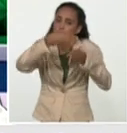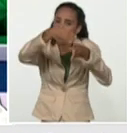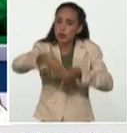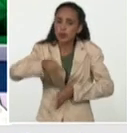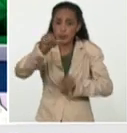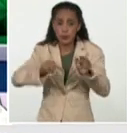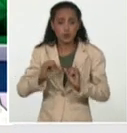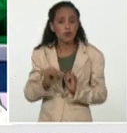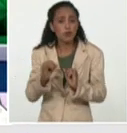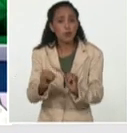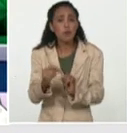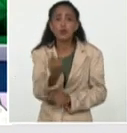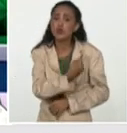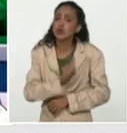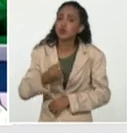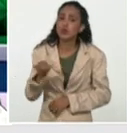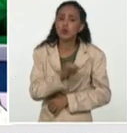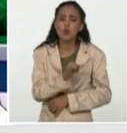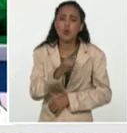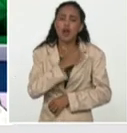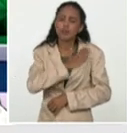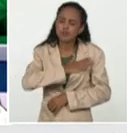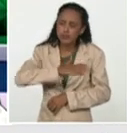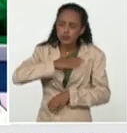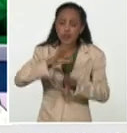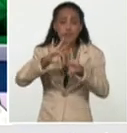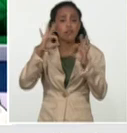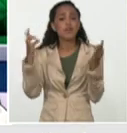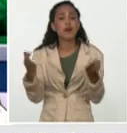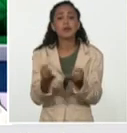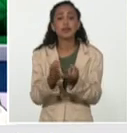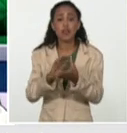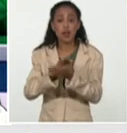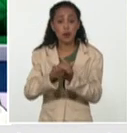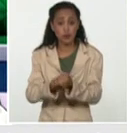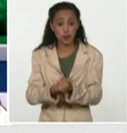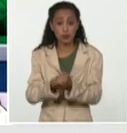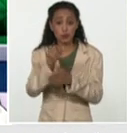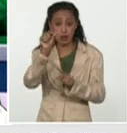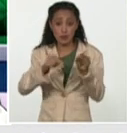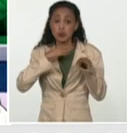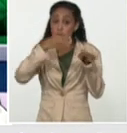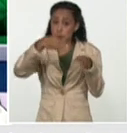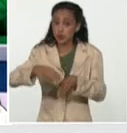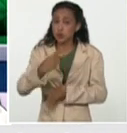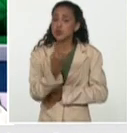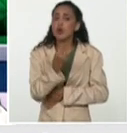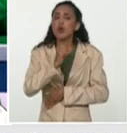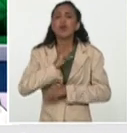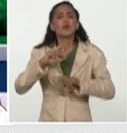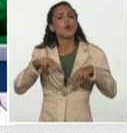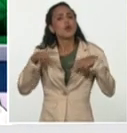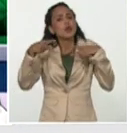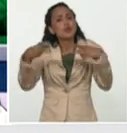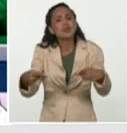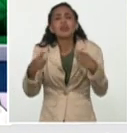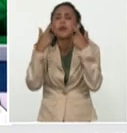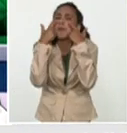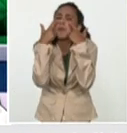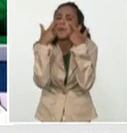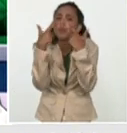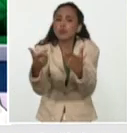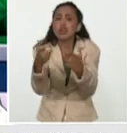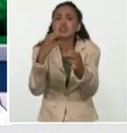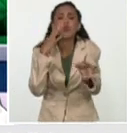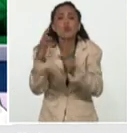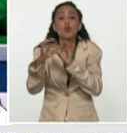las condolencias a familiares, a amistades y solo reiterar la importancia de cuidarnos